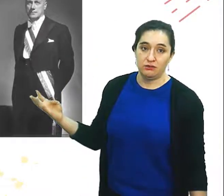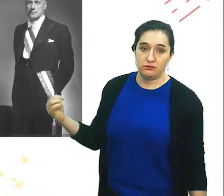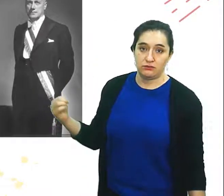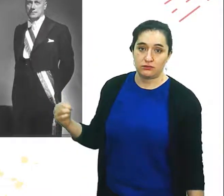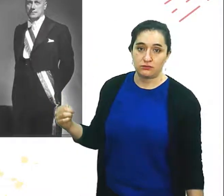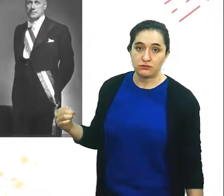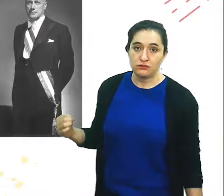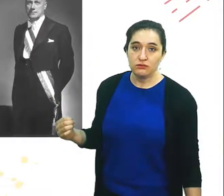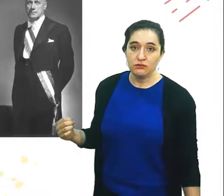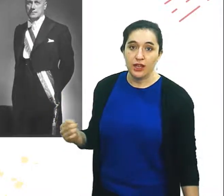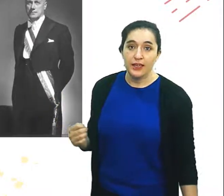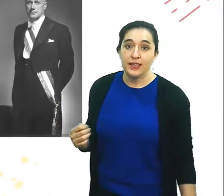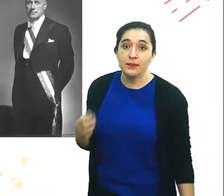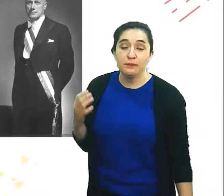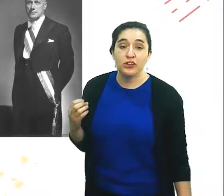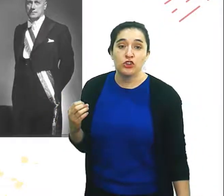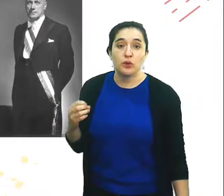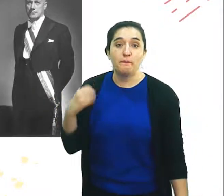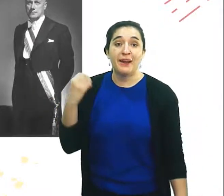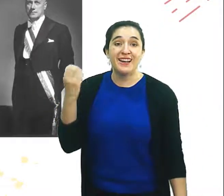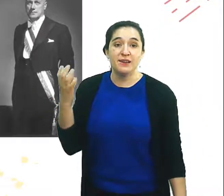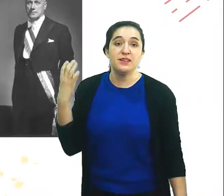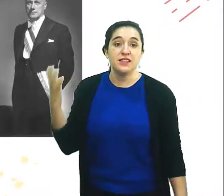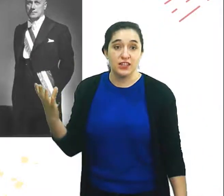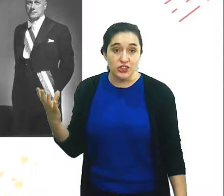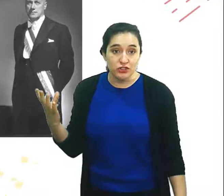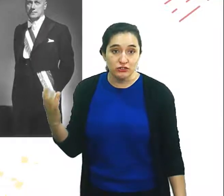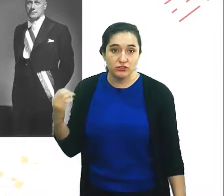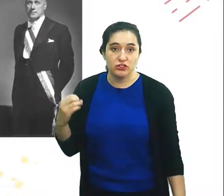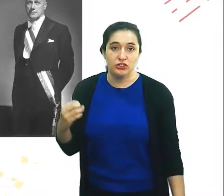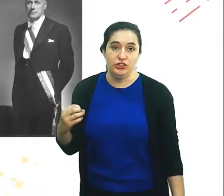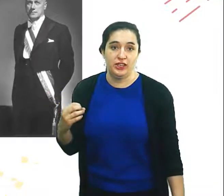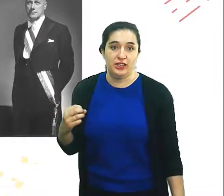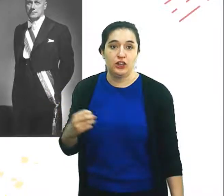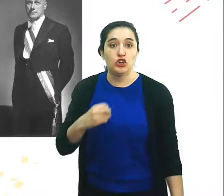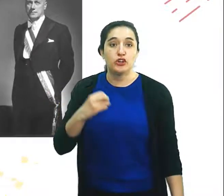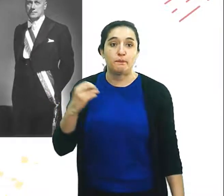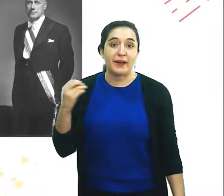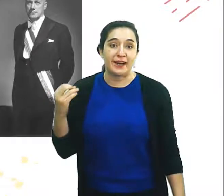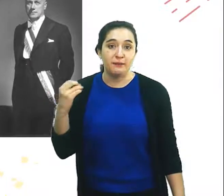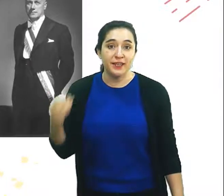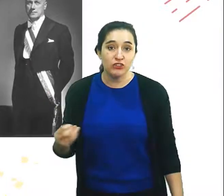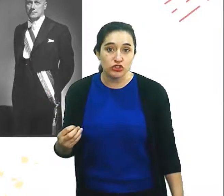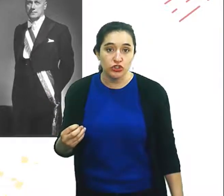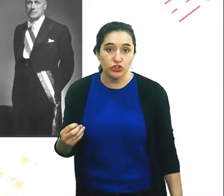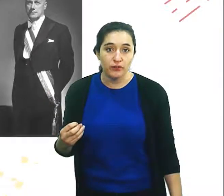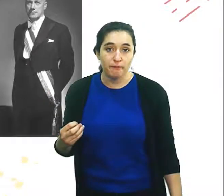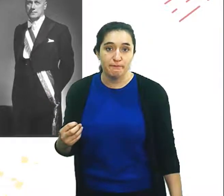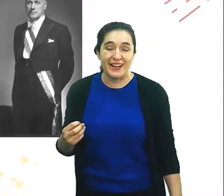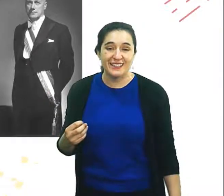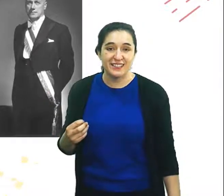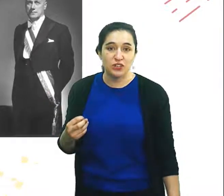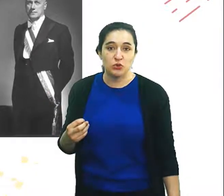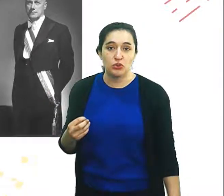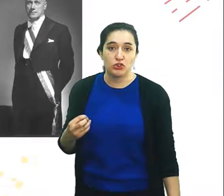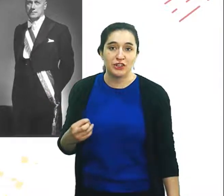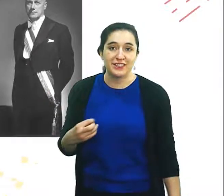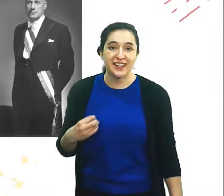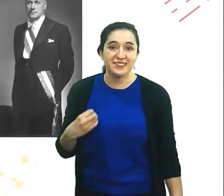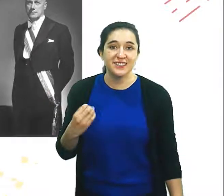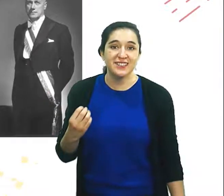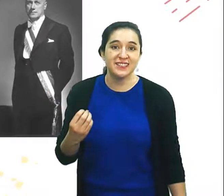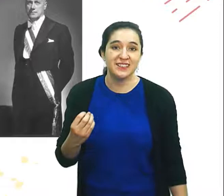liberal, el periodo parlamentario, donde el parlamento va a tener un